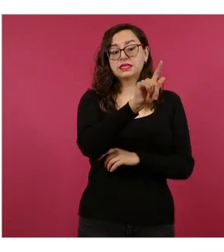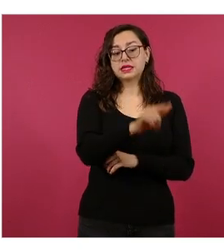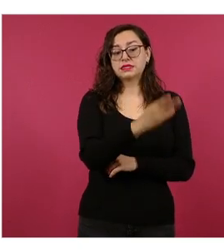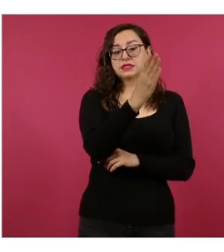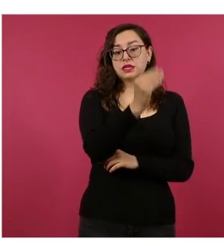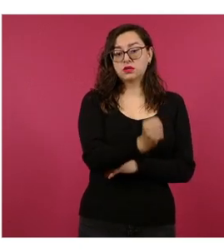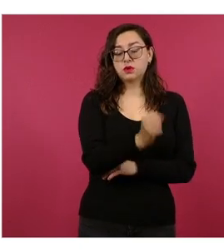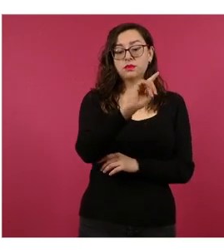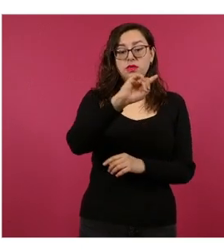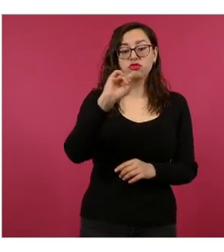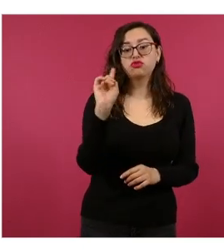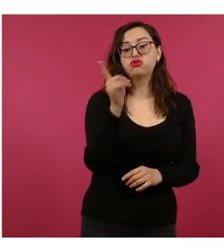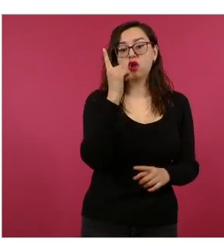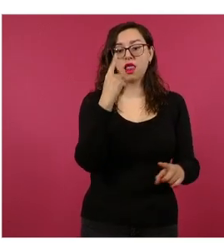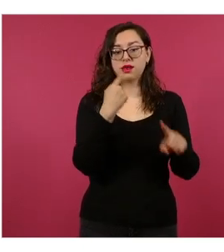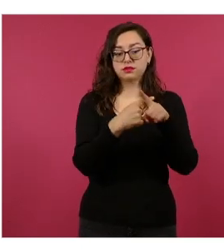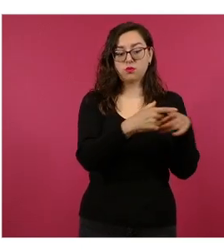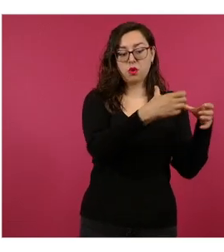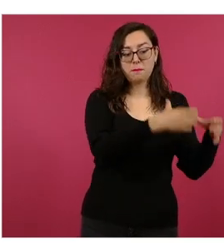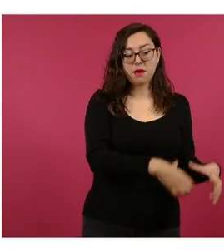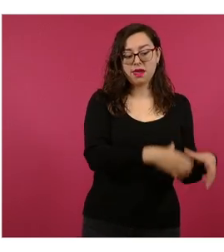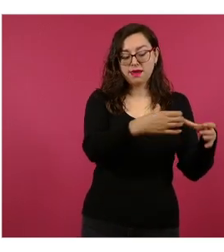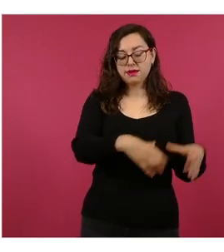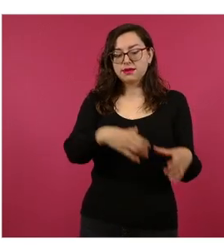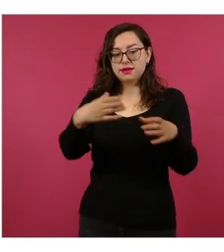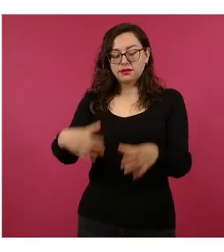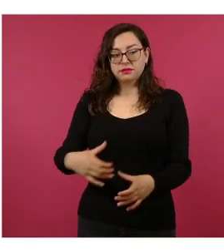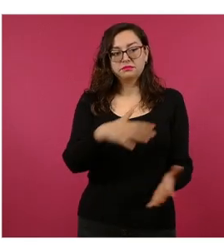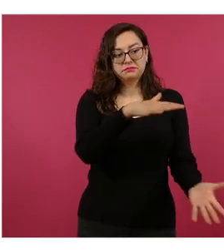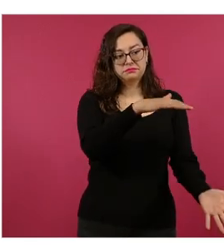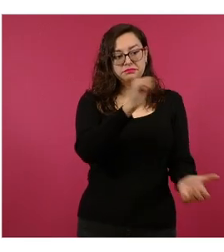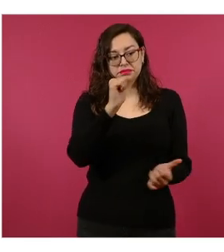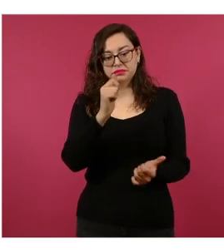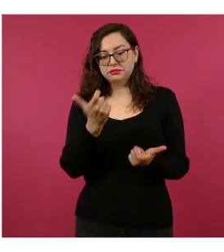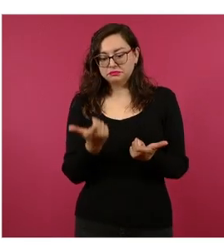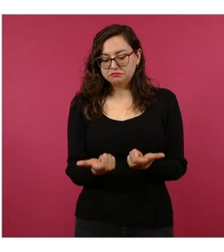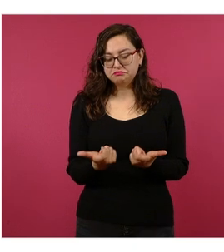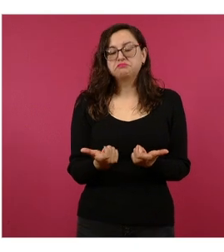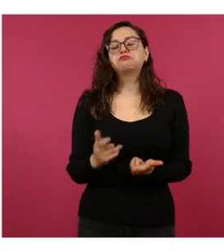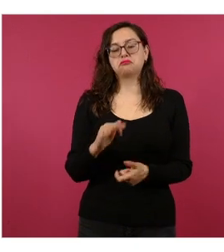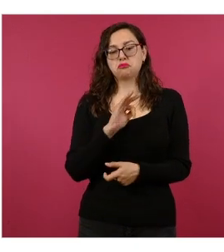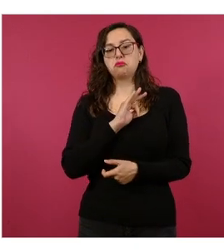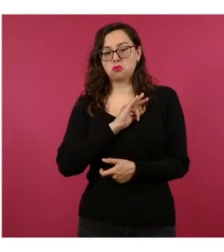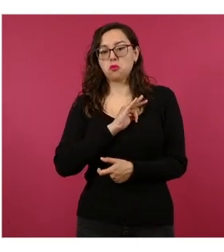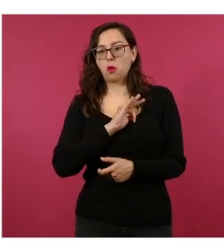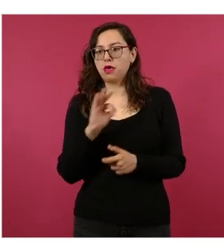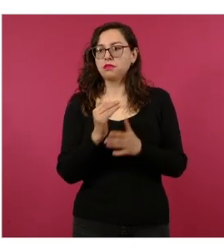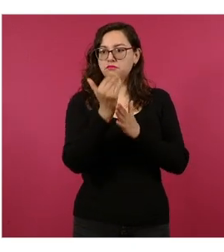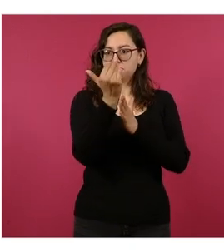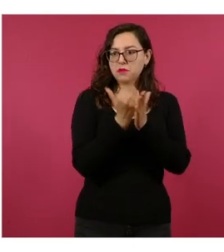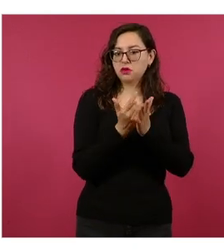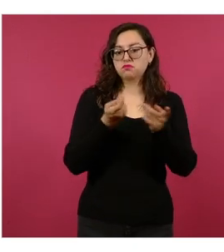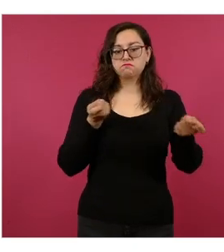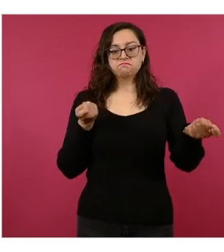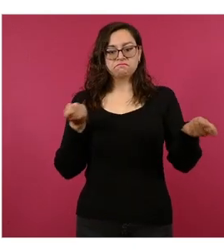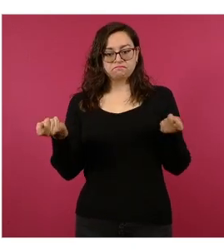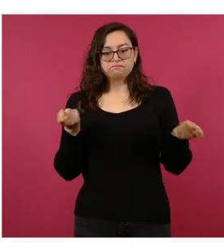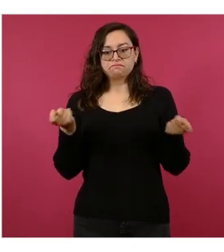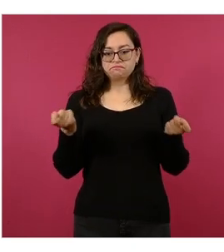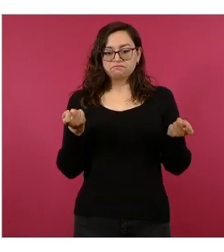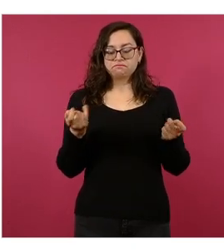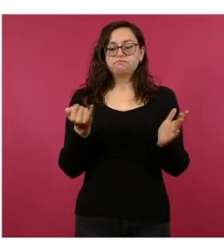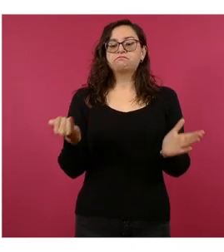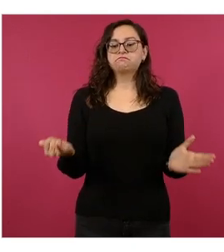79.29 dólares por barril. Eso nos permite que se estén implementando las estrategias que les hemos comentado para estos